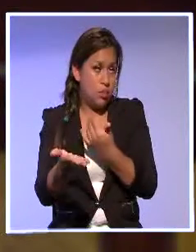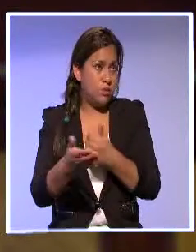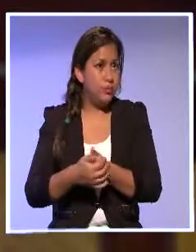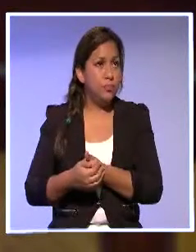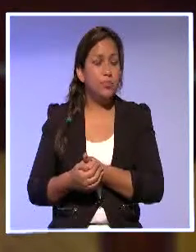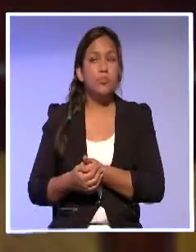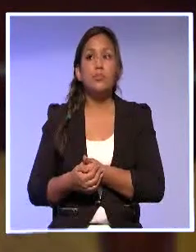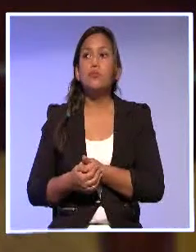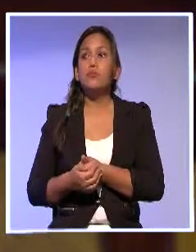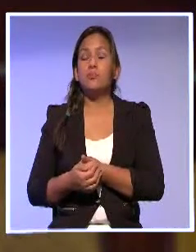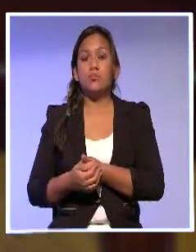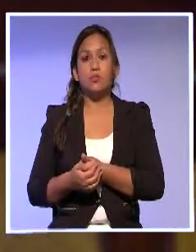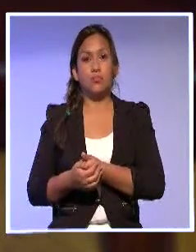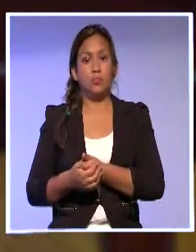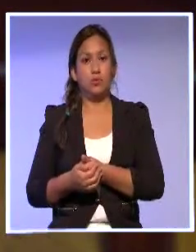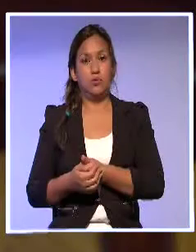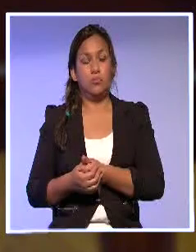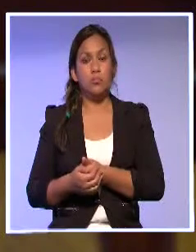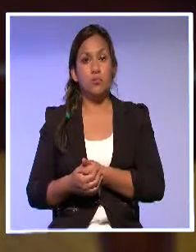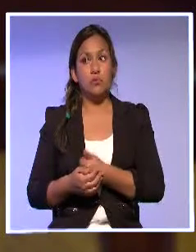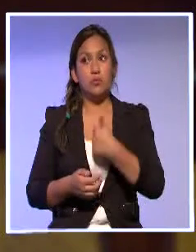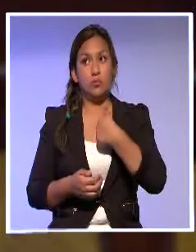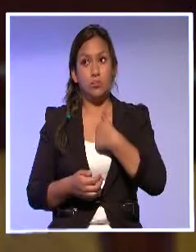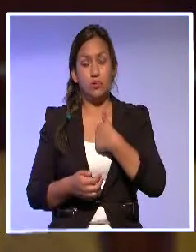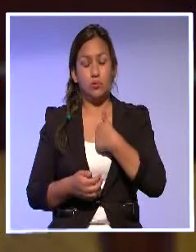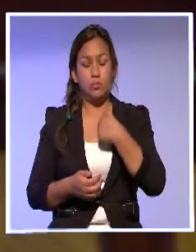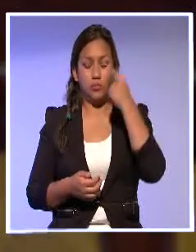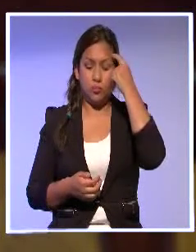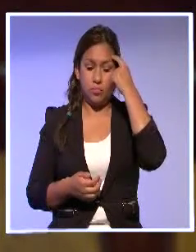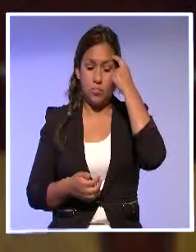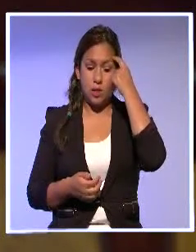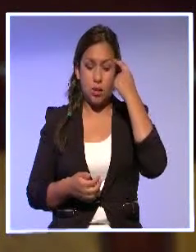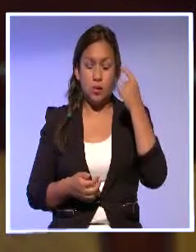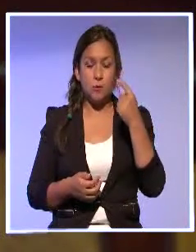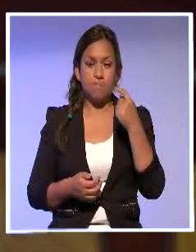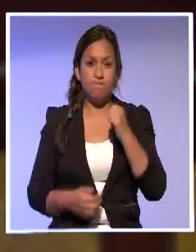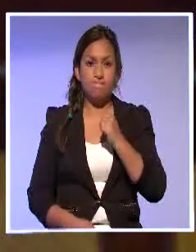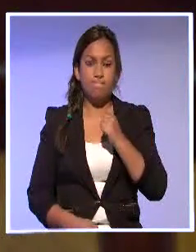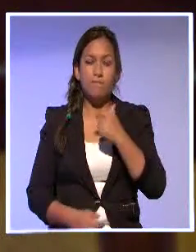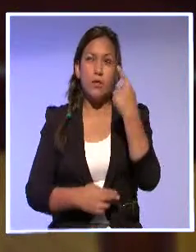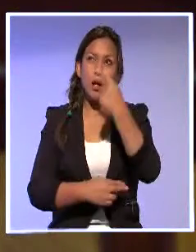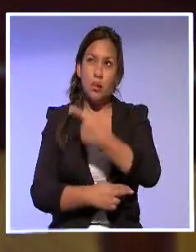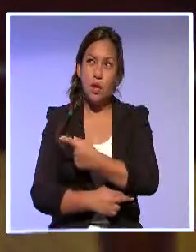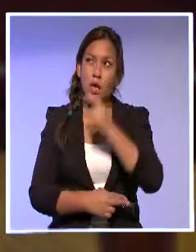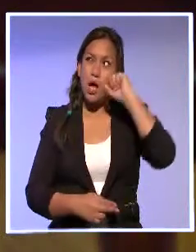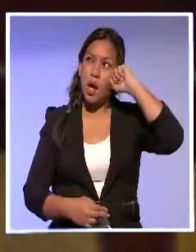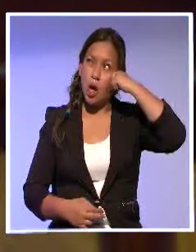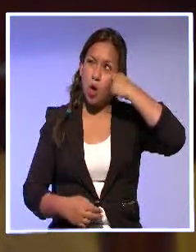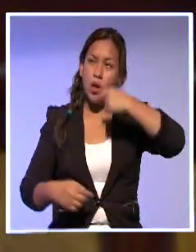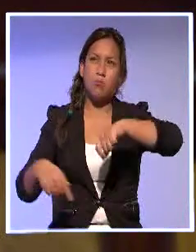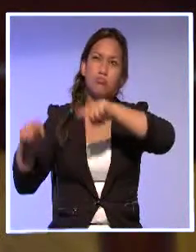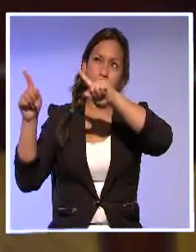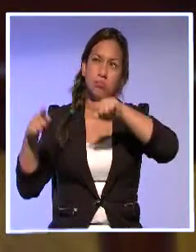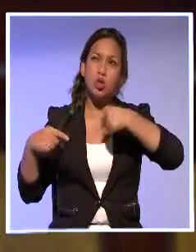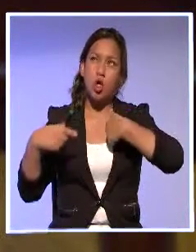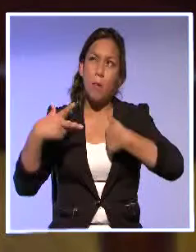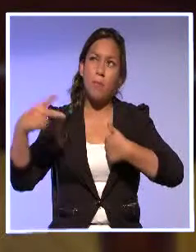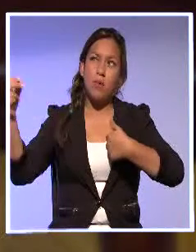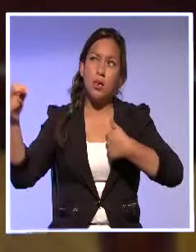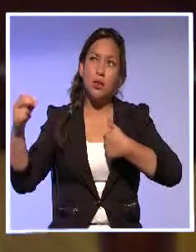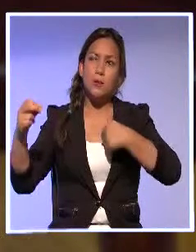bueno realmente para nosotros los migrantes es un poco triste recordar el día pero